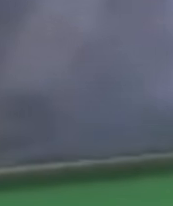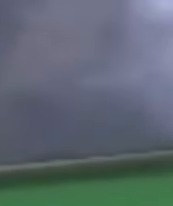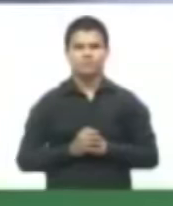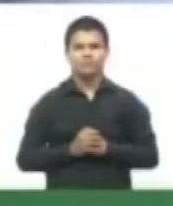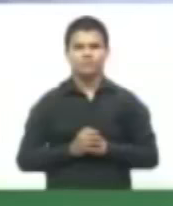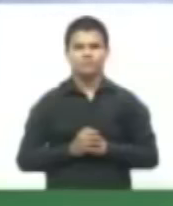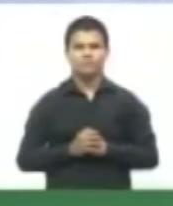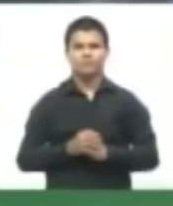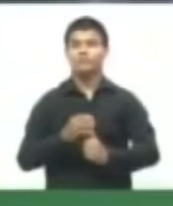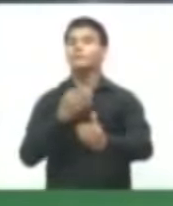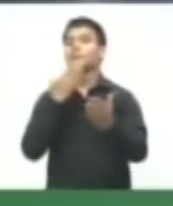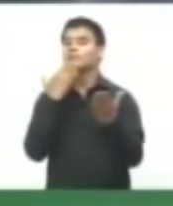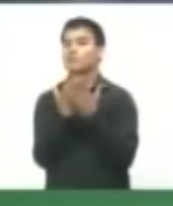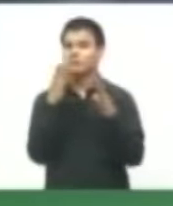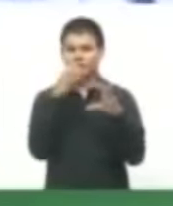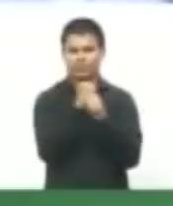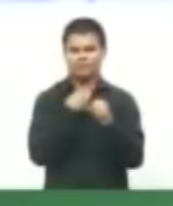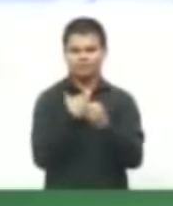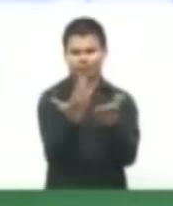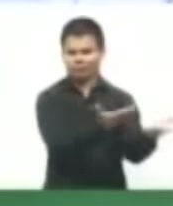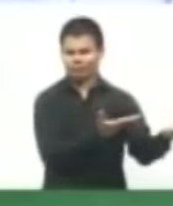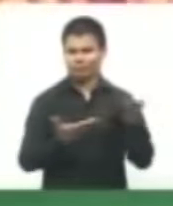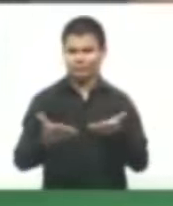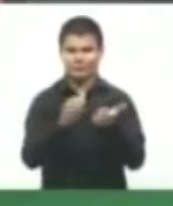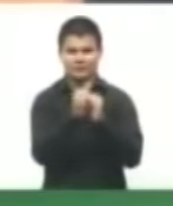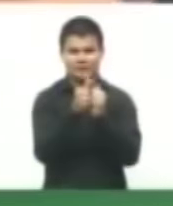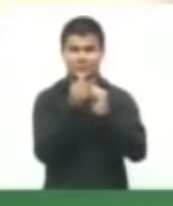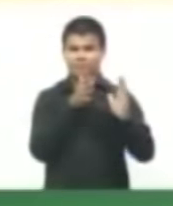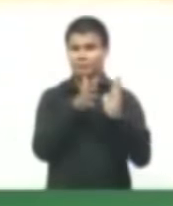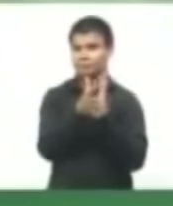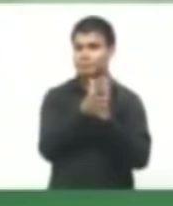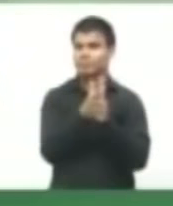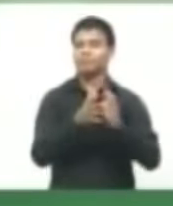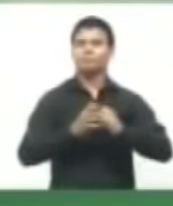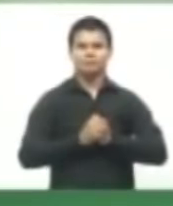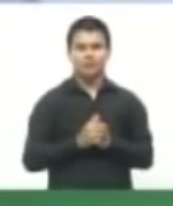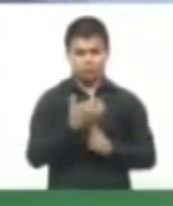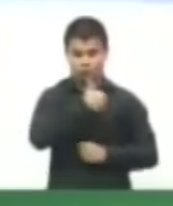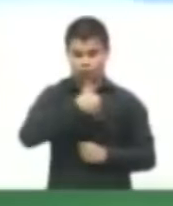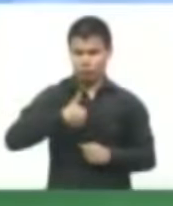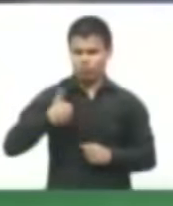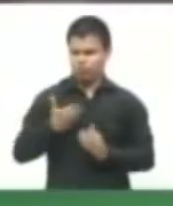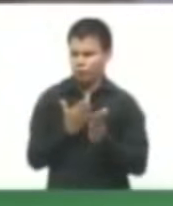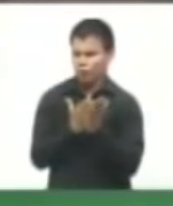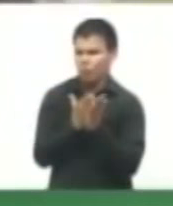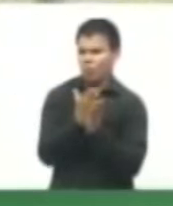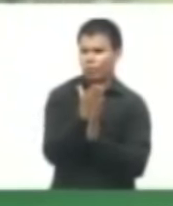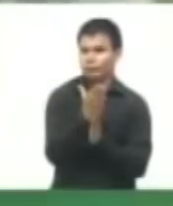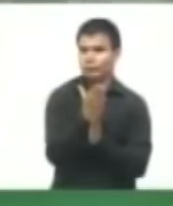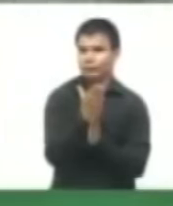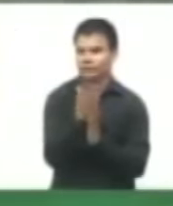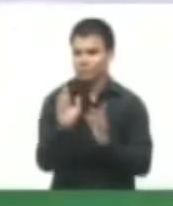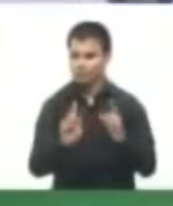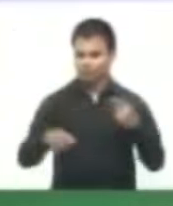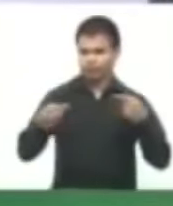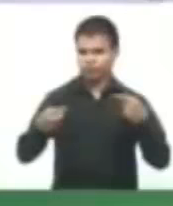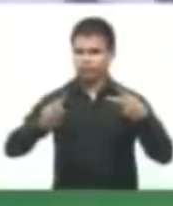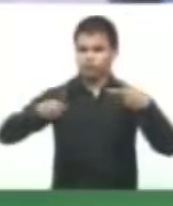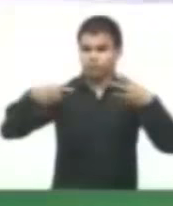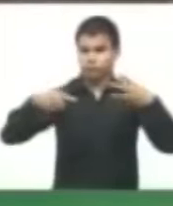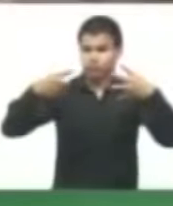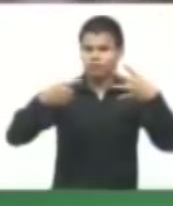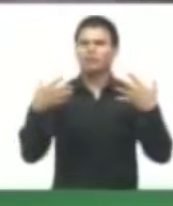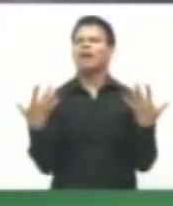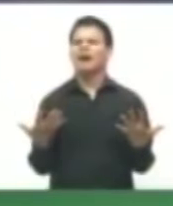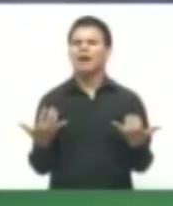Muy buenas noches, bienvenidos a la información deportiva. Junior ya está en la siguiente fase de la Copa Libertadores. Los tiburones golearon